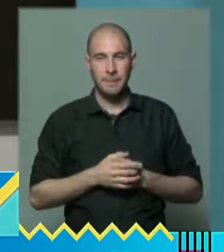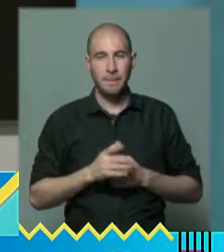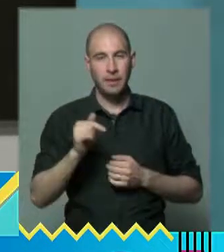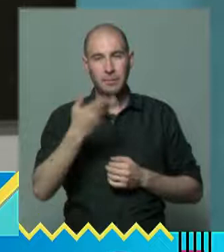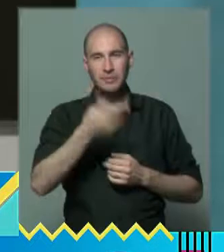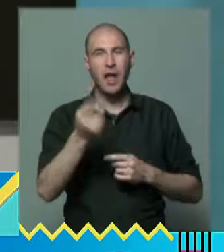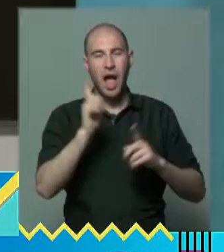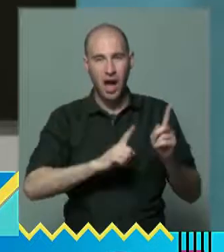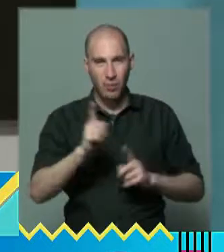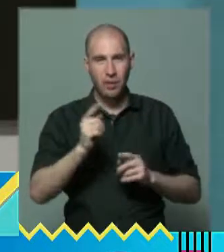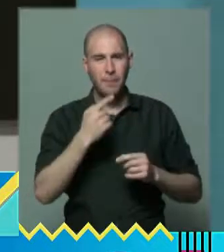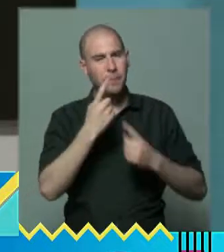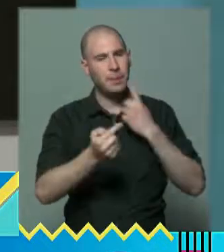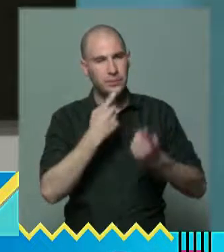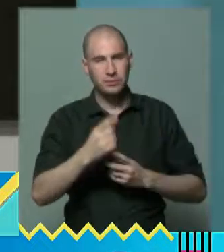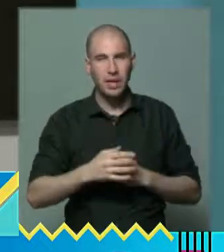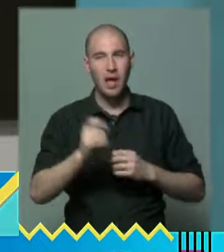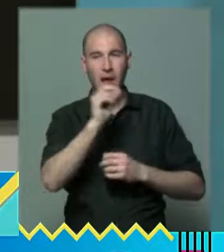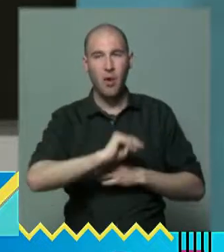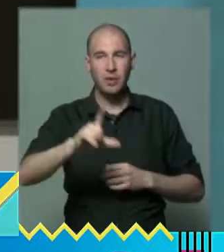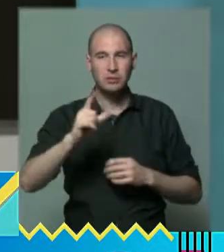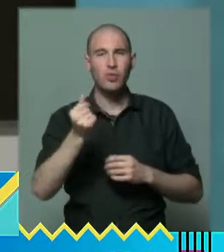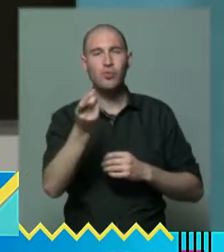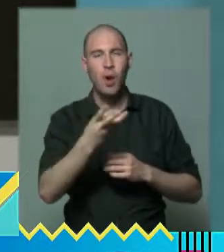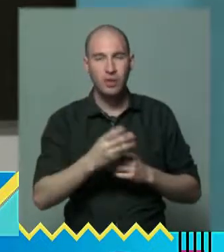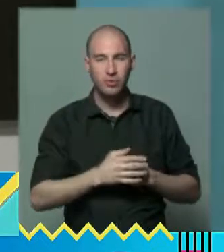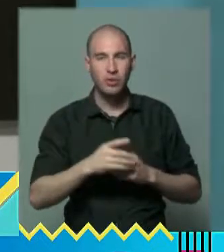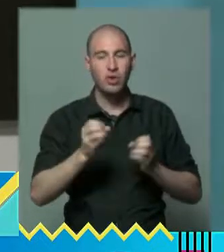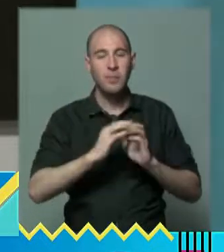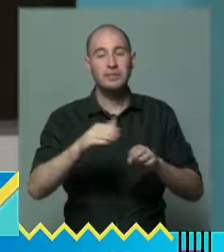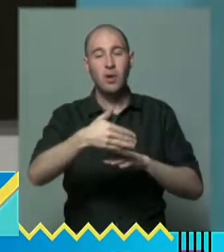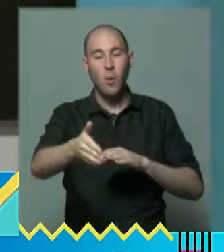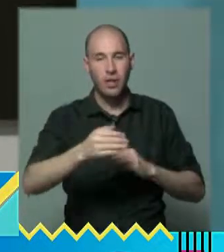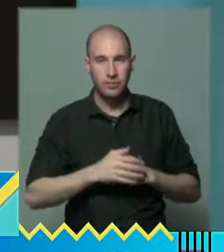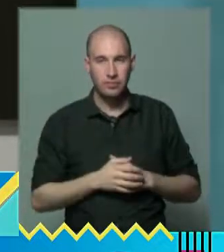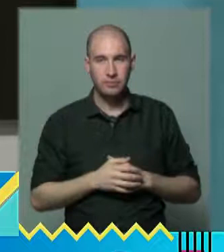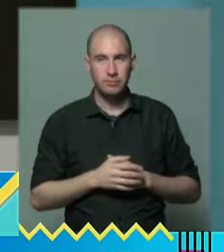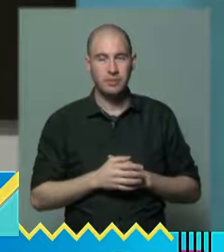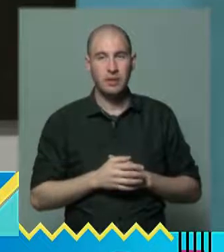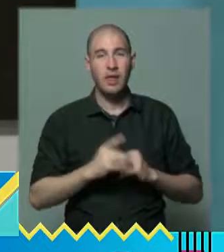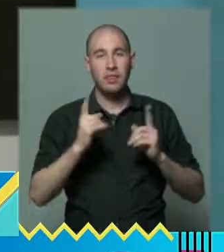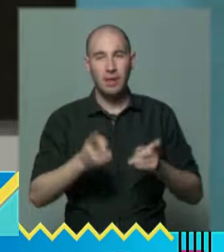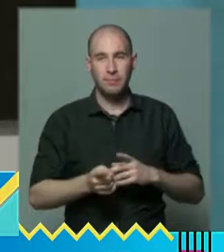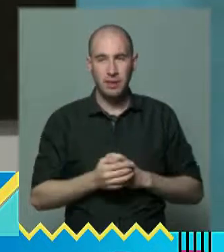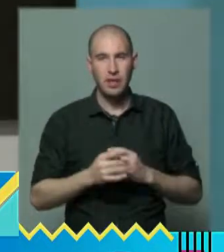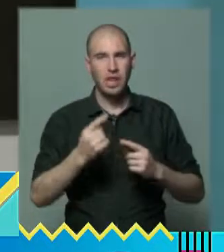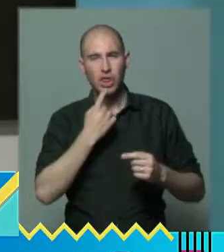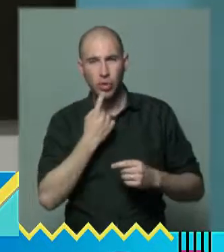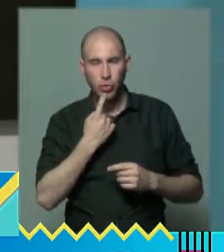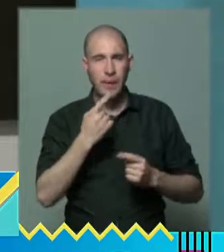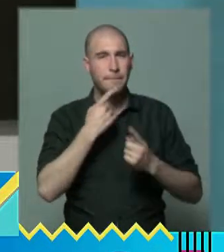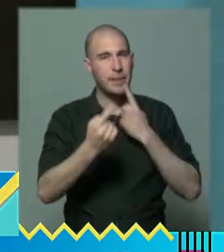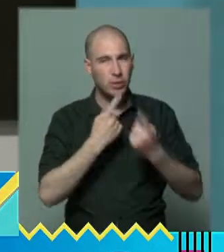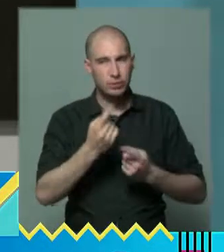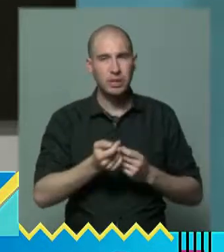algunos consumidores empiezan a preguntar el aumento, cuánto es, cuándo va a empezar a regir, y bueno, hay algunas incógnitas o preguntas que